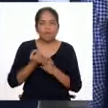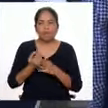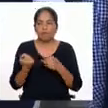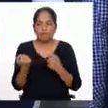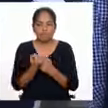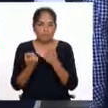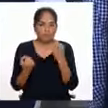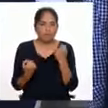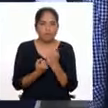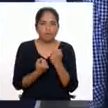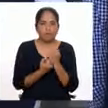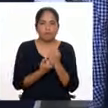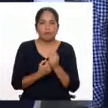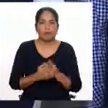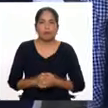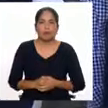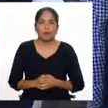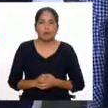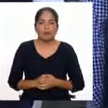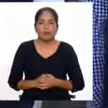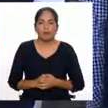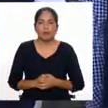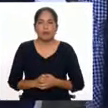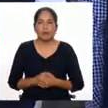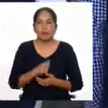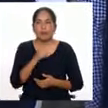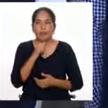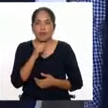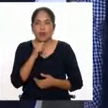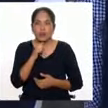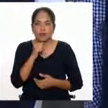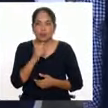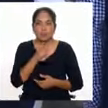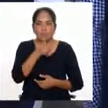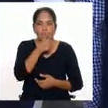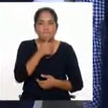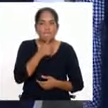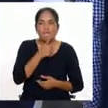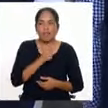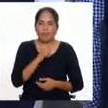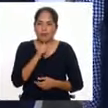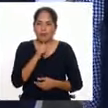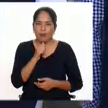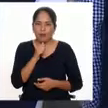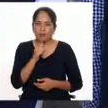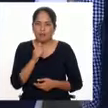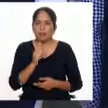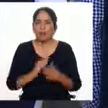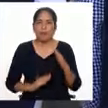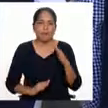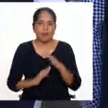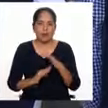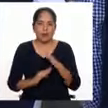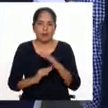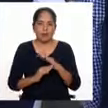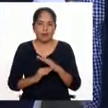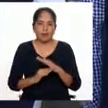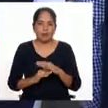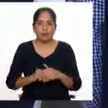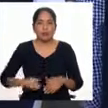hermanado. Basta de intolerancia, basta de seguir polarizando al país. Todos los